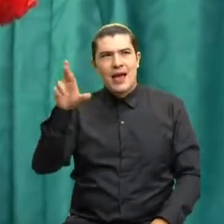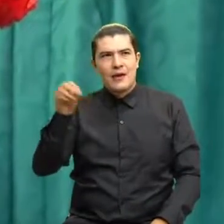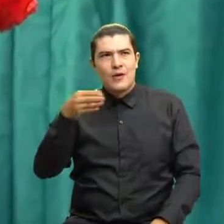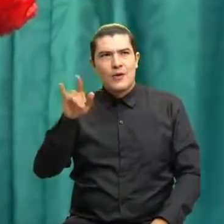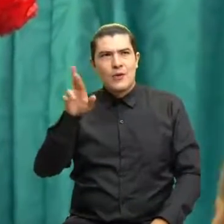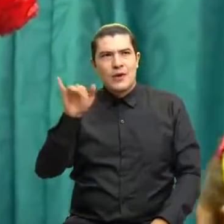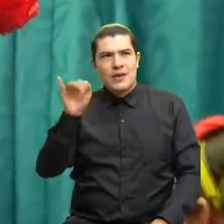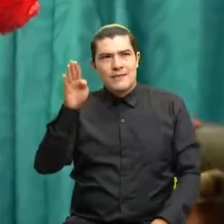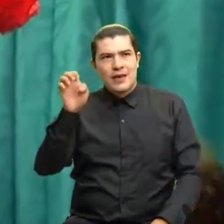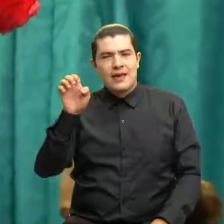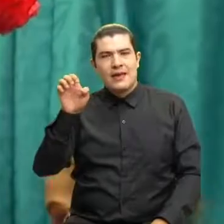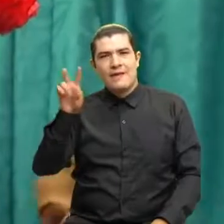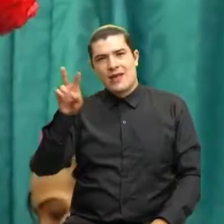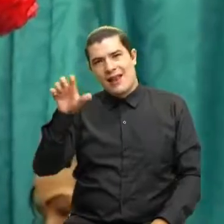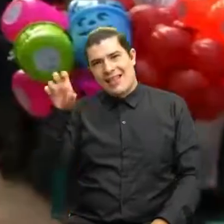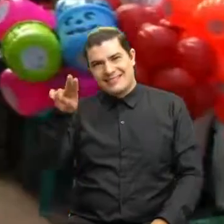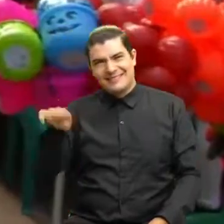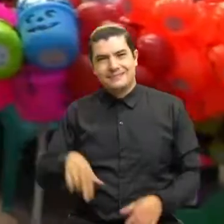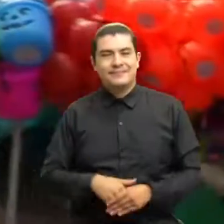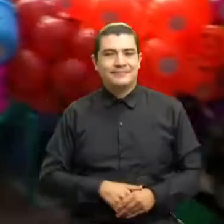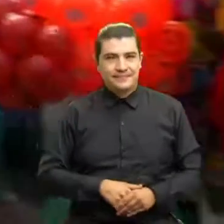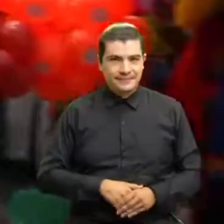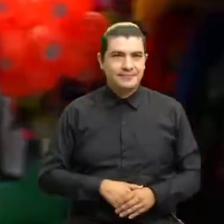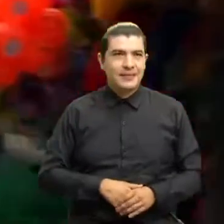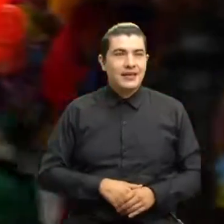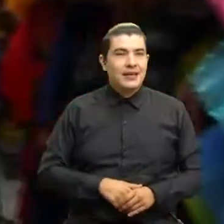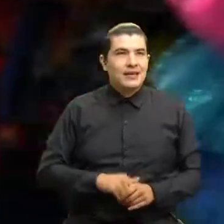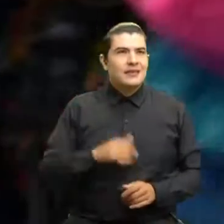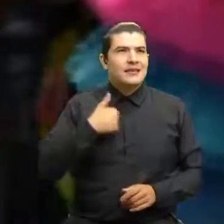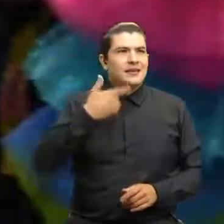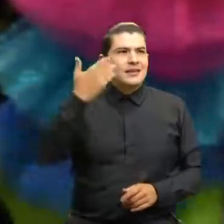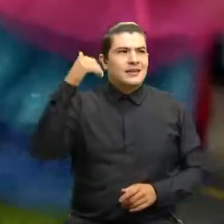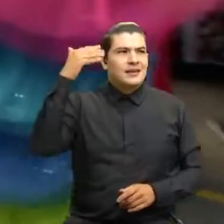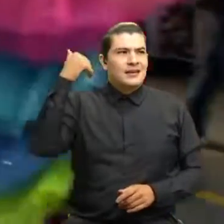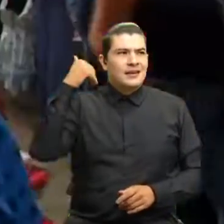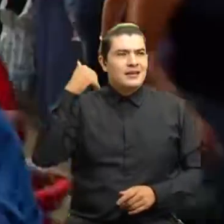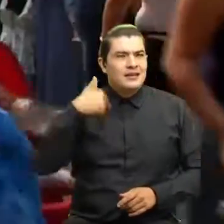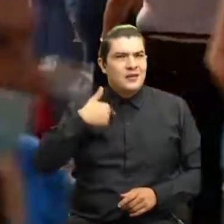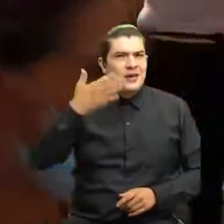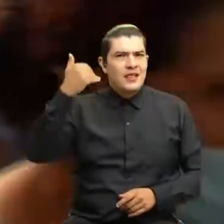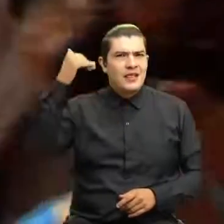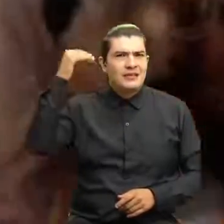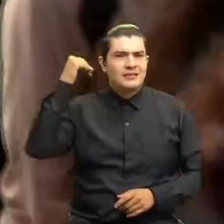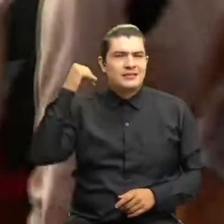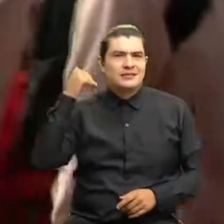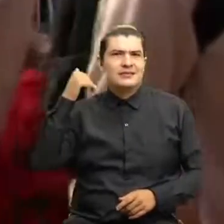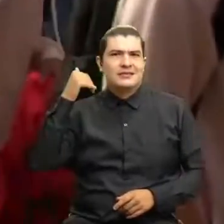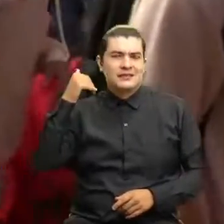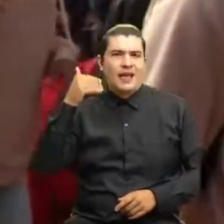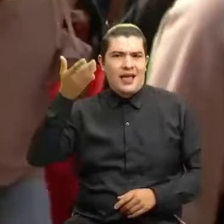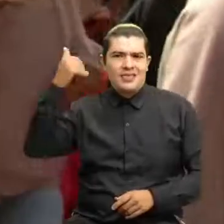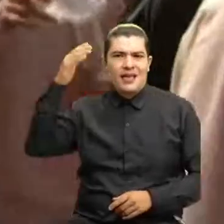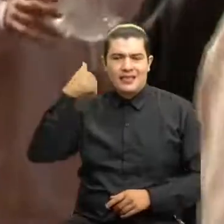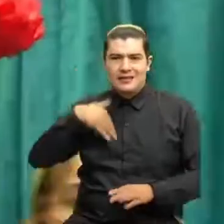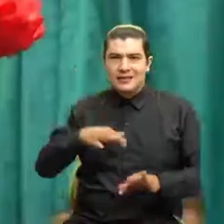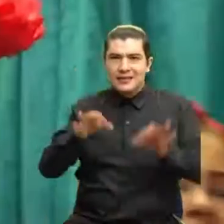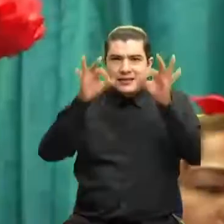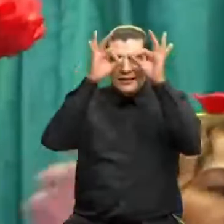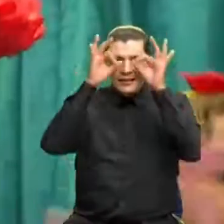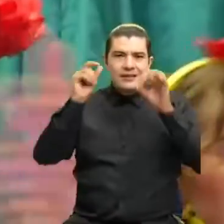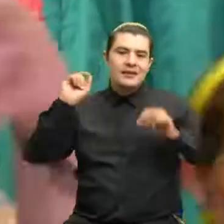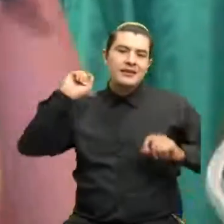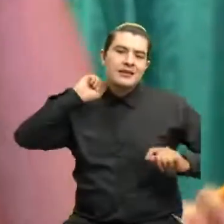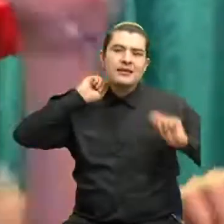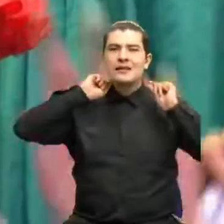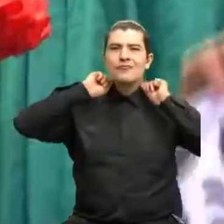Frankenstein. Nos tocó ser recursivos, coger táctico cartón y pegarnos acá en el cuello alguito para parecer, y mi